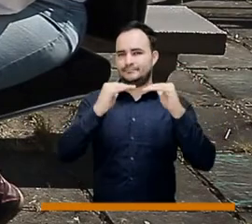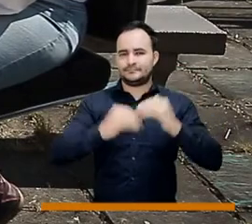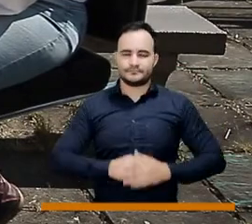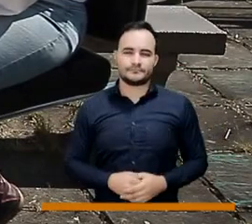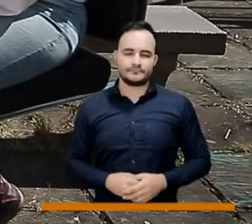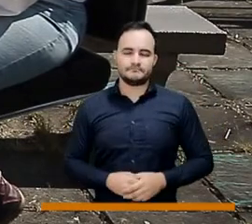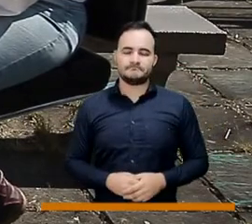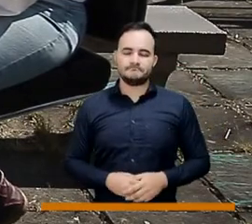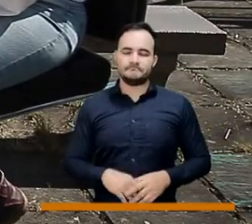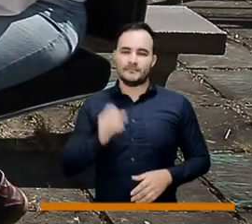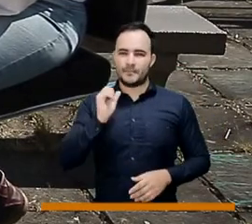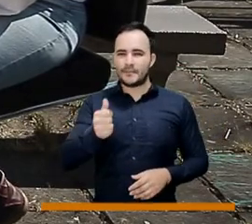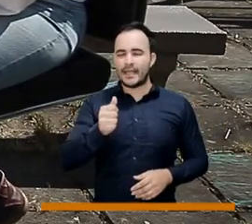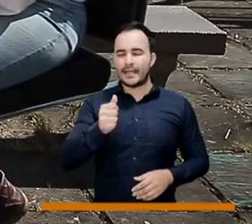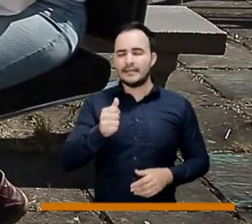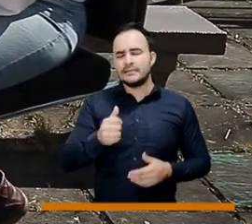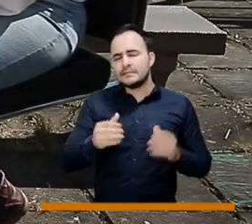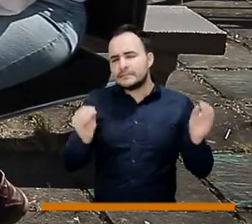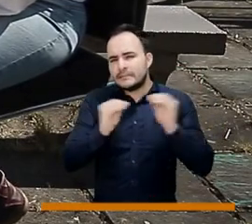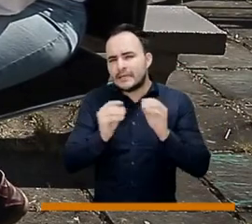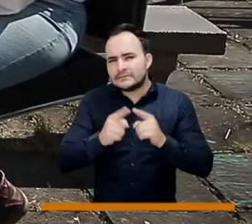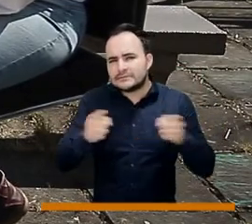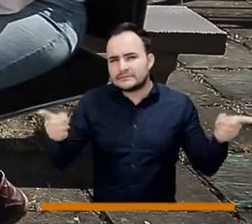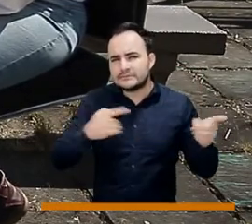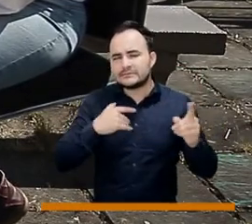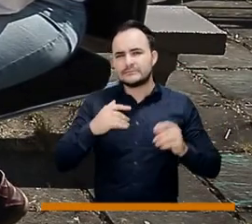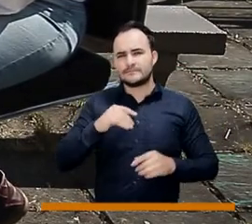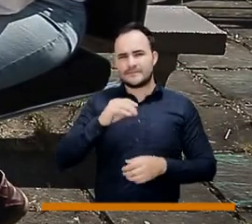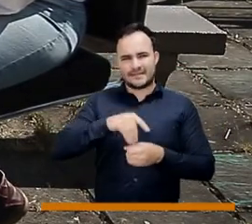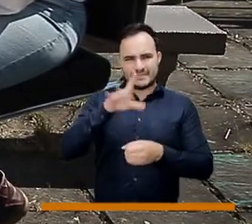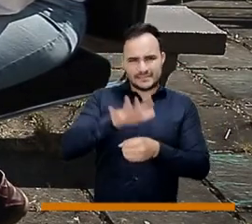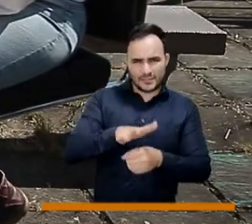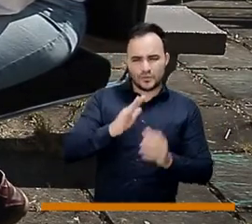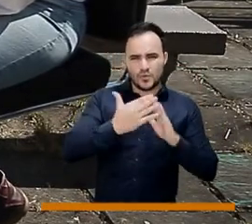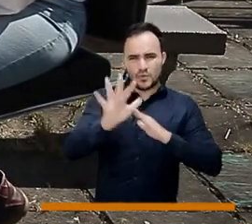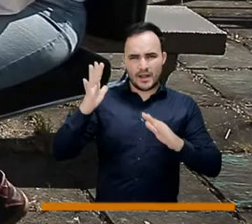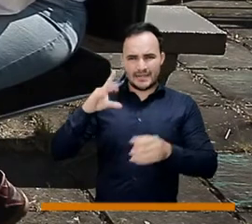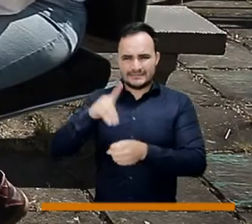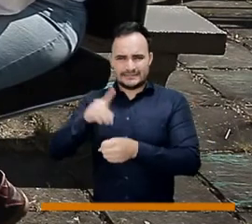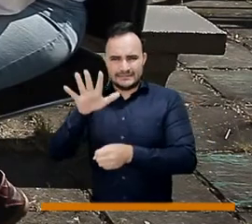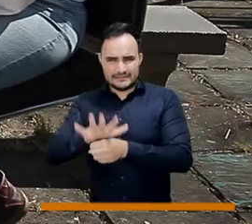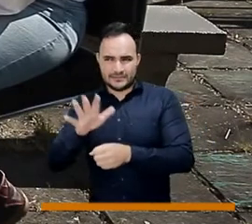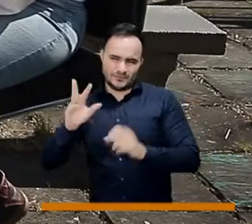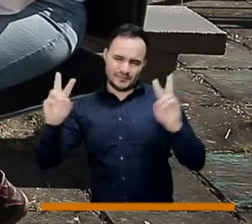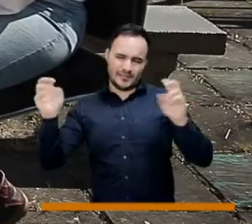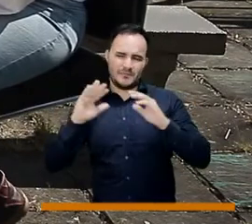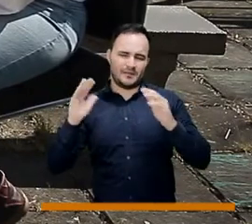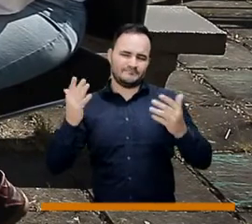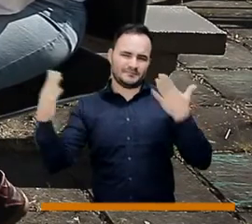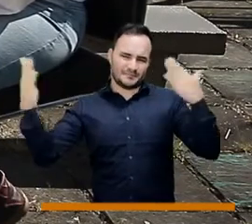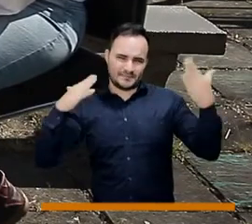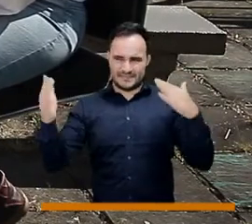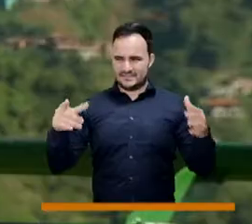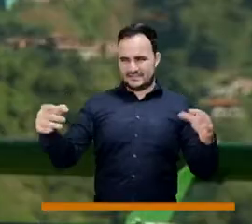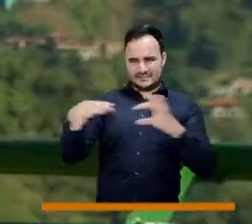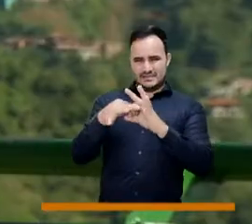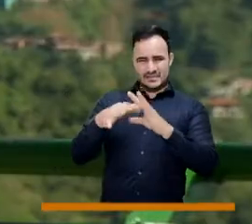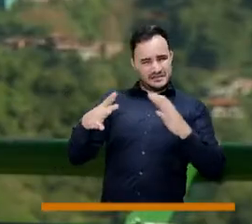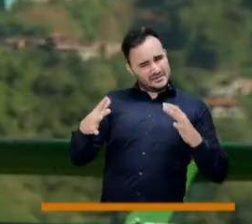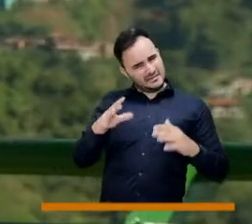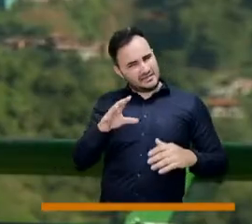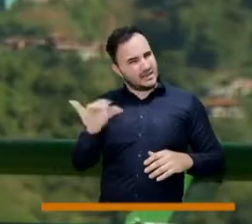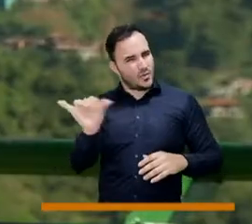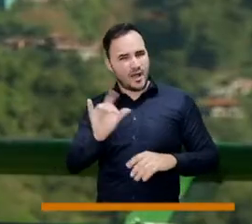Marcela, para entender un poco más, el distrito rural y el distrito campesino parecieran